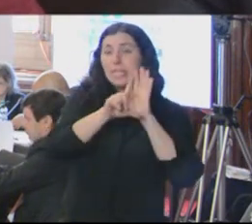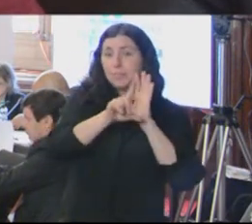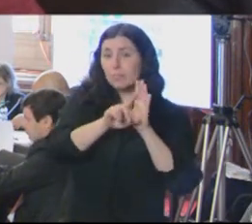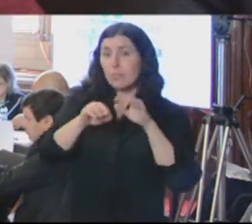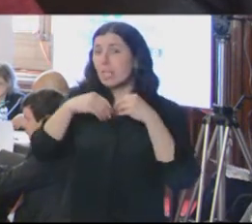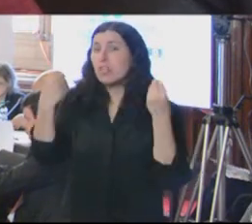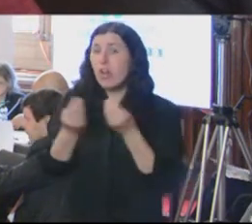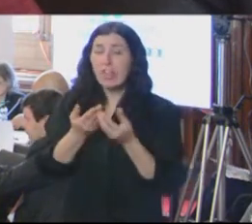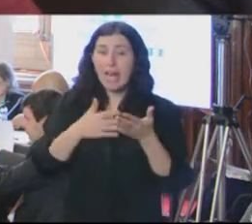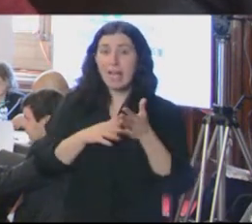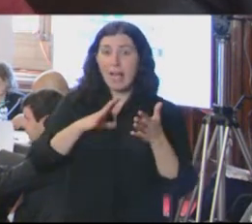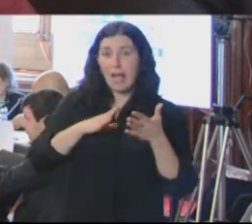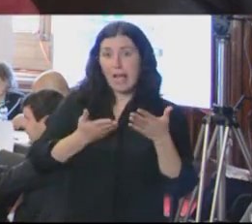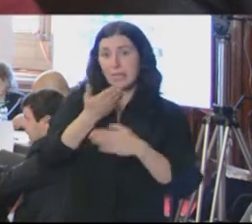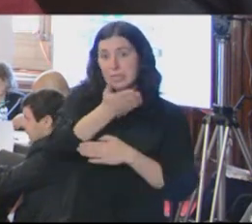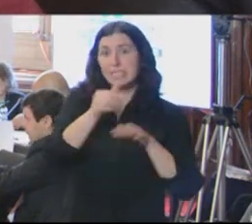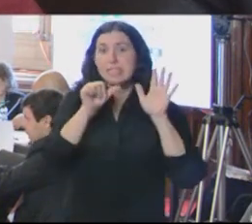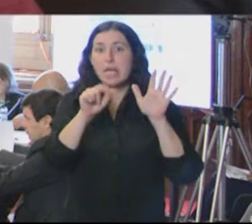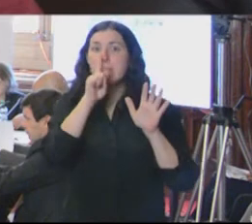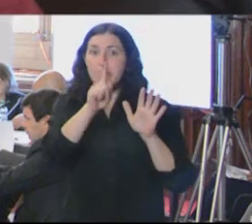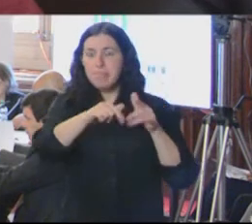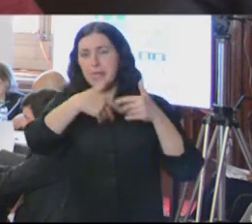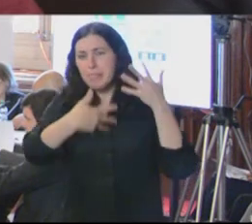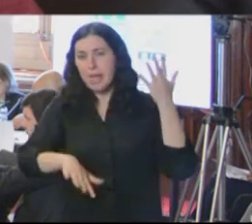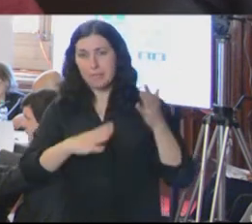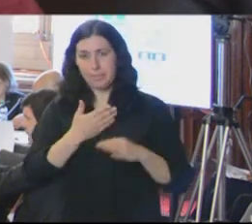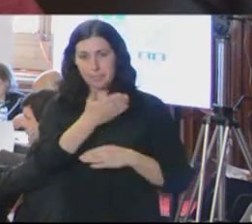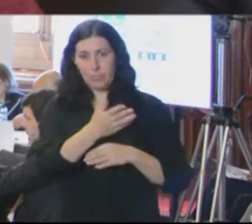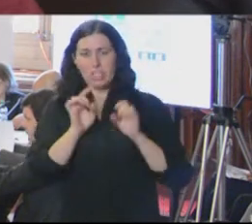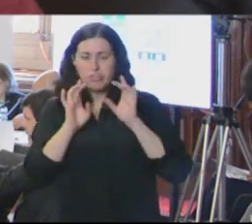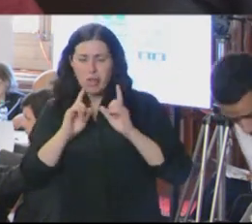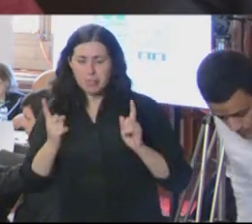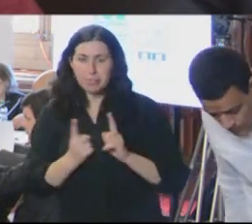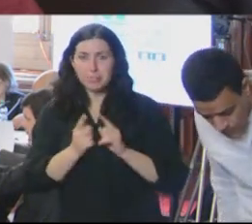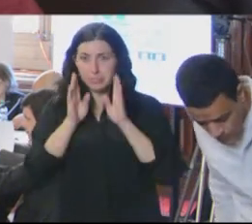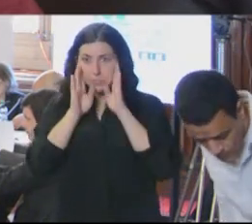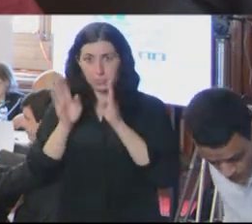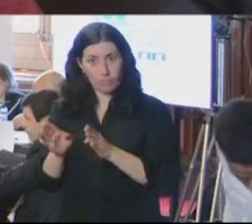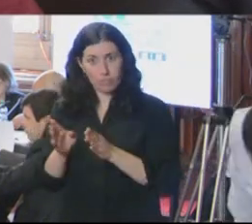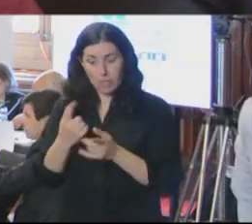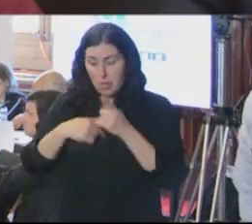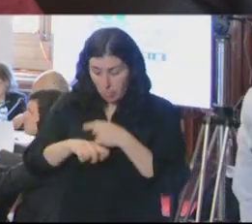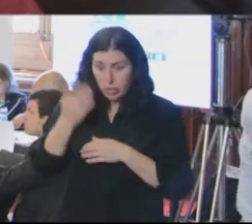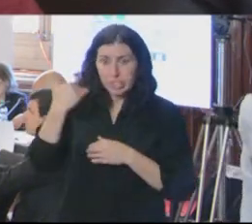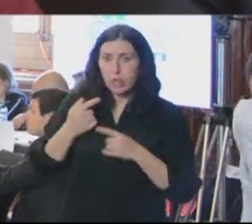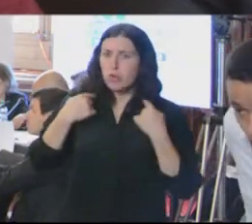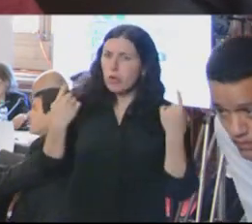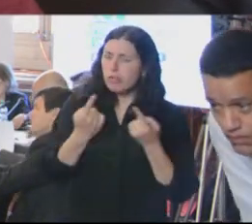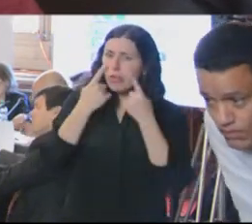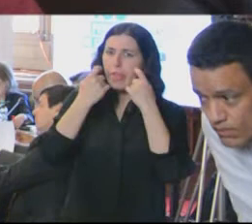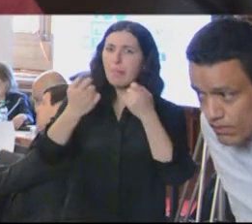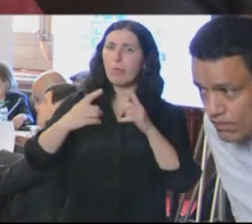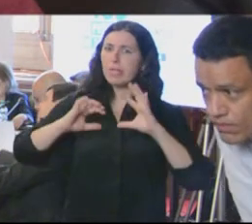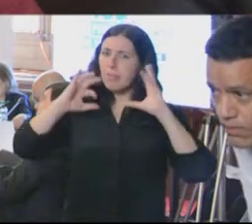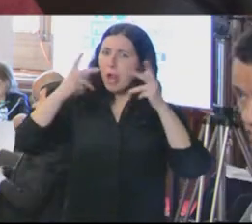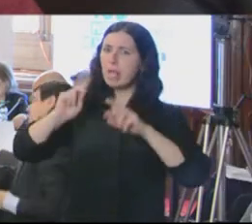16.540 solicitudes realizadas ante la entidad. Por lo anterior, consideramos que frente a la violencia sistemática en contra de líderes